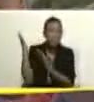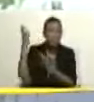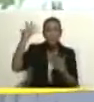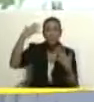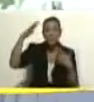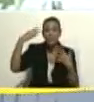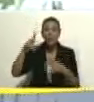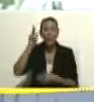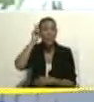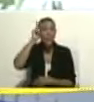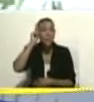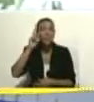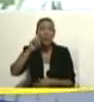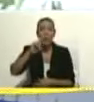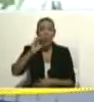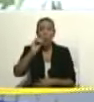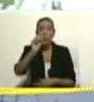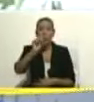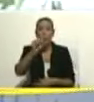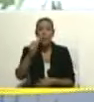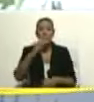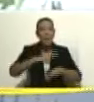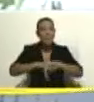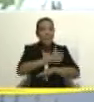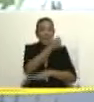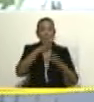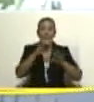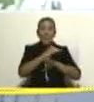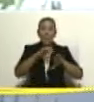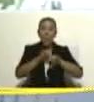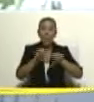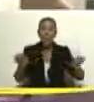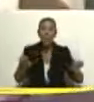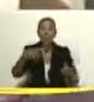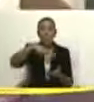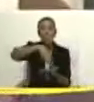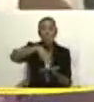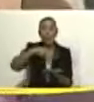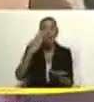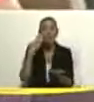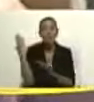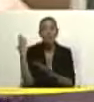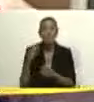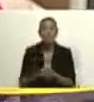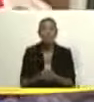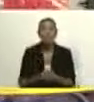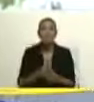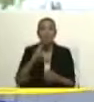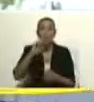a la profesora Rosa Becerra, Autoridad Única de Educación del Estado Miranda, profesora